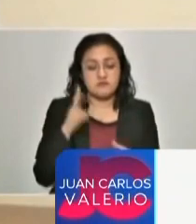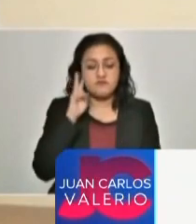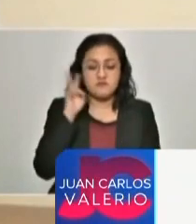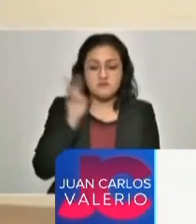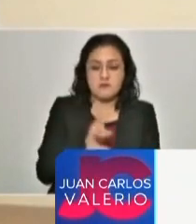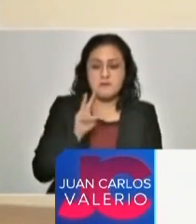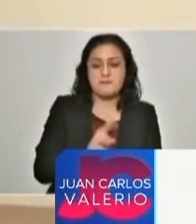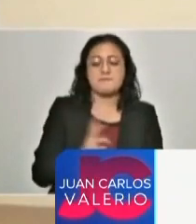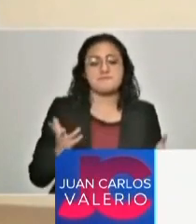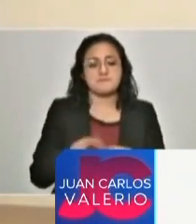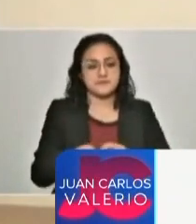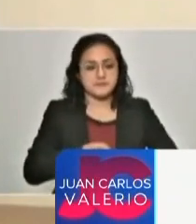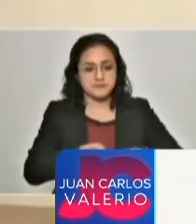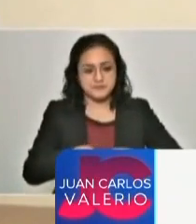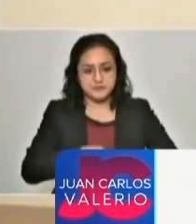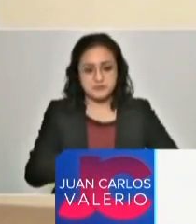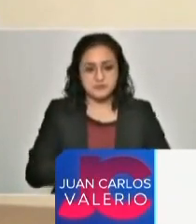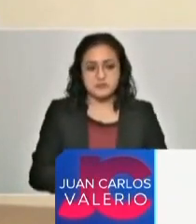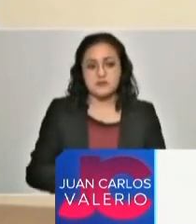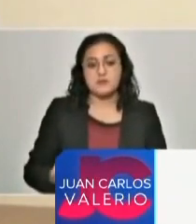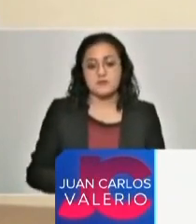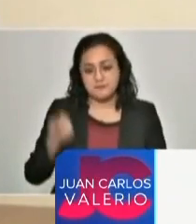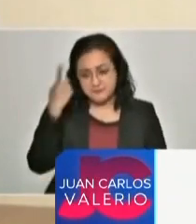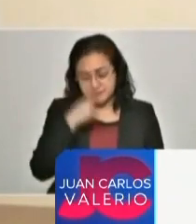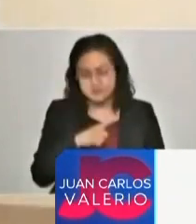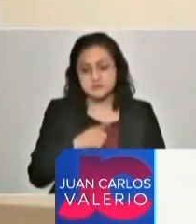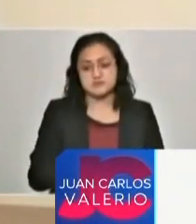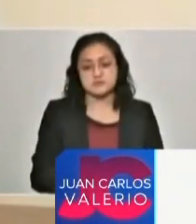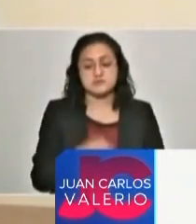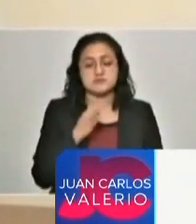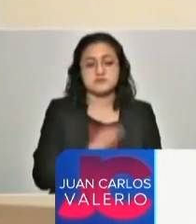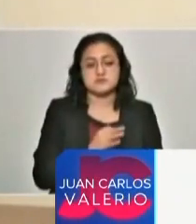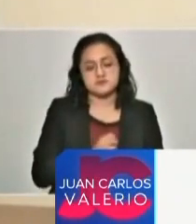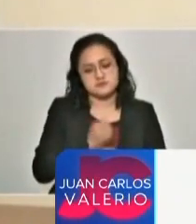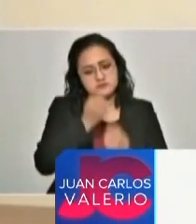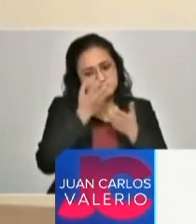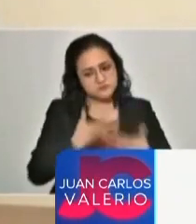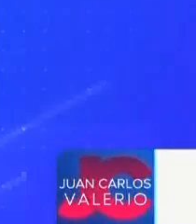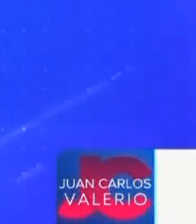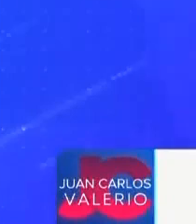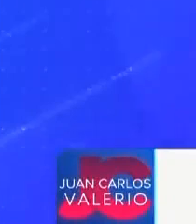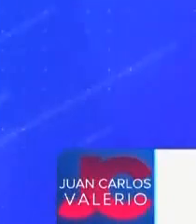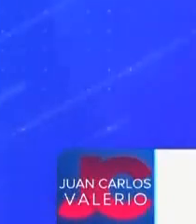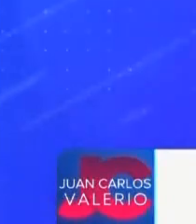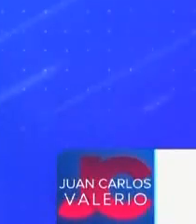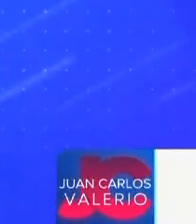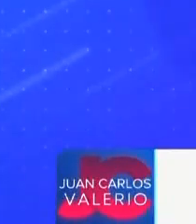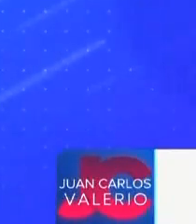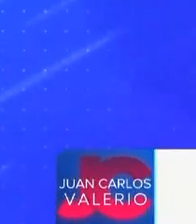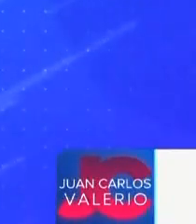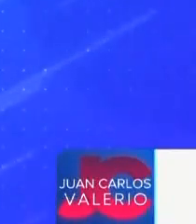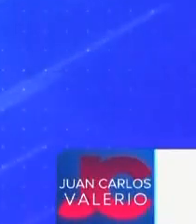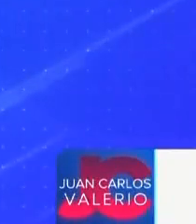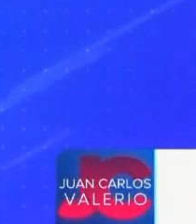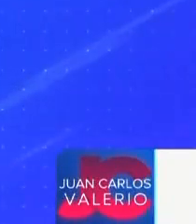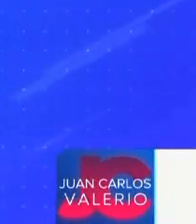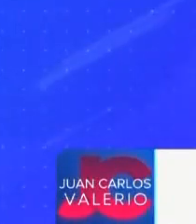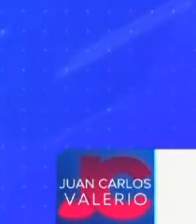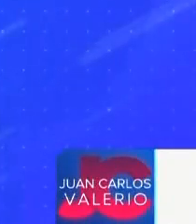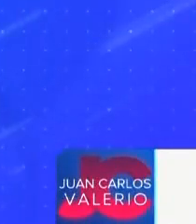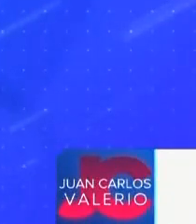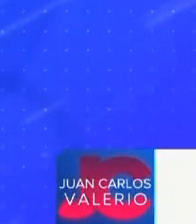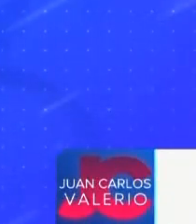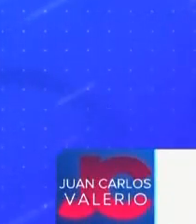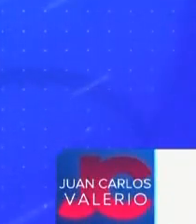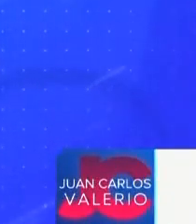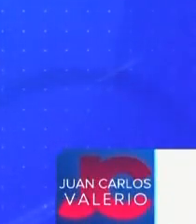están actuando en contra de un sinnúmero de hechos delictivos. En horas de la madrugada, un grupo de ministeriales